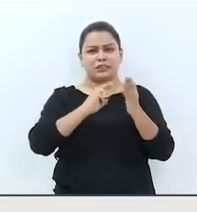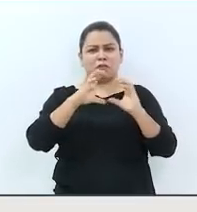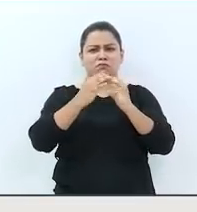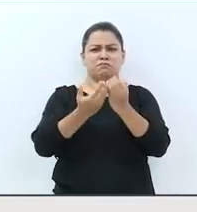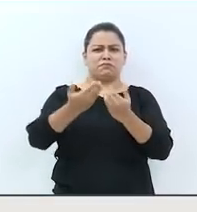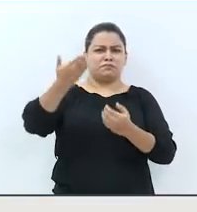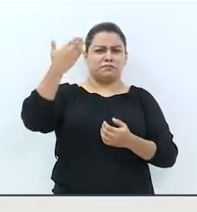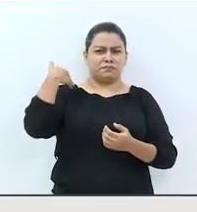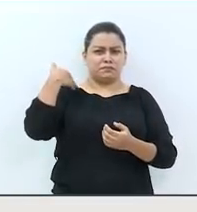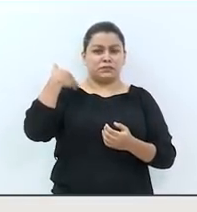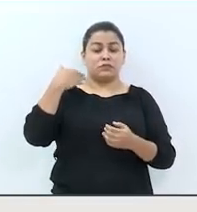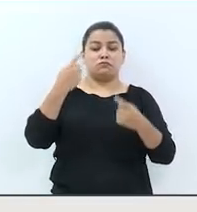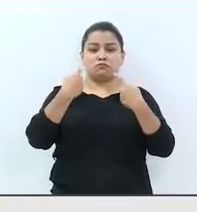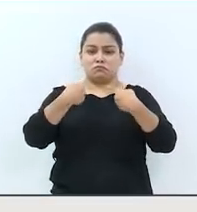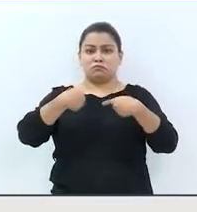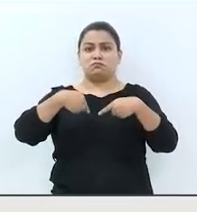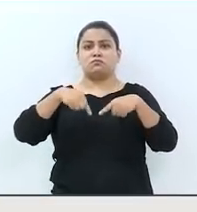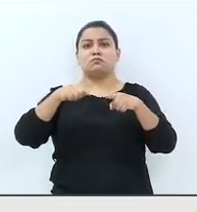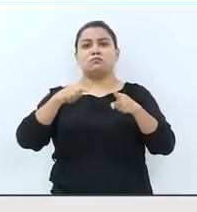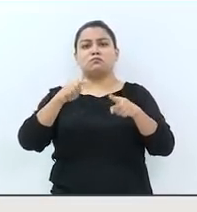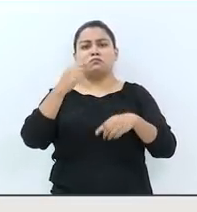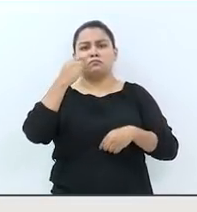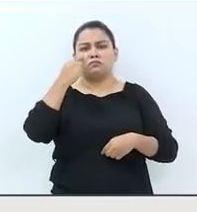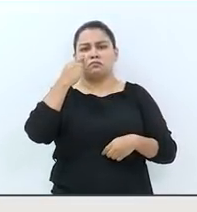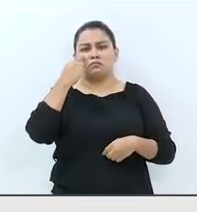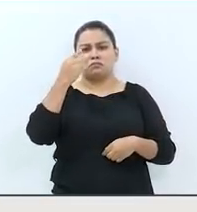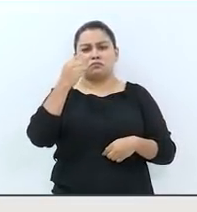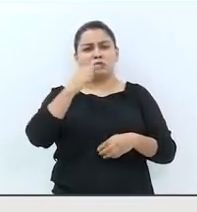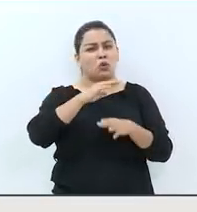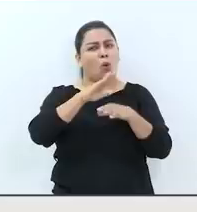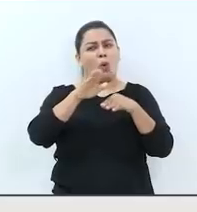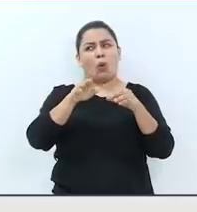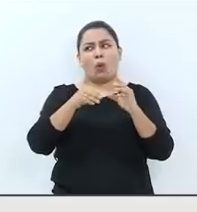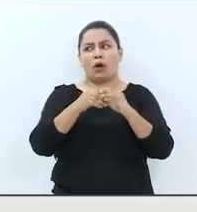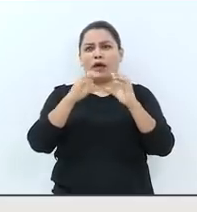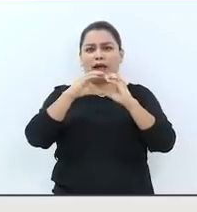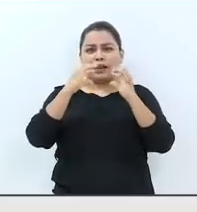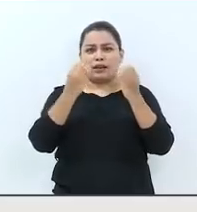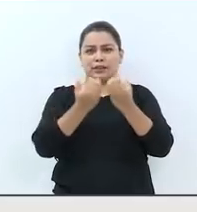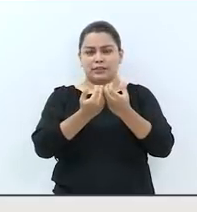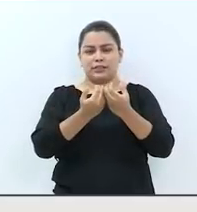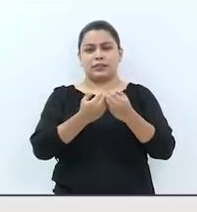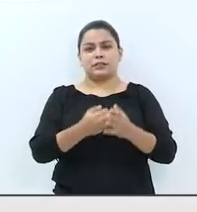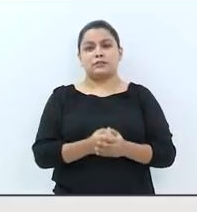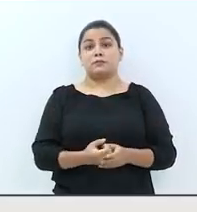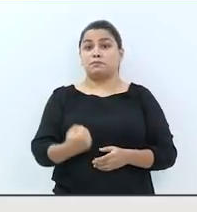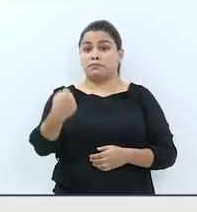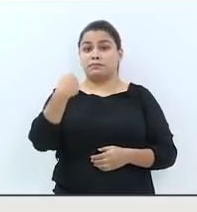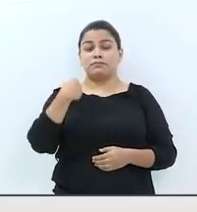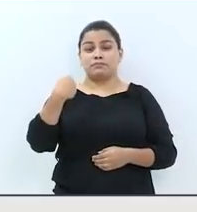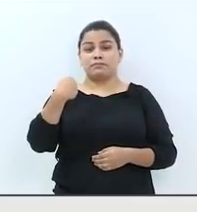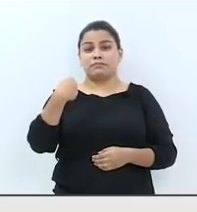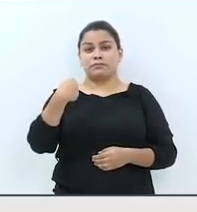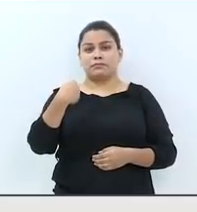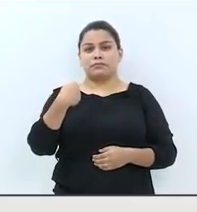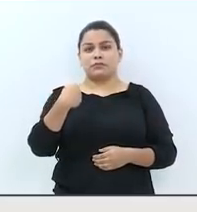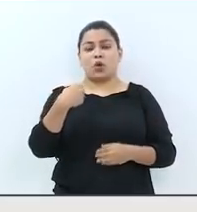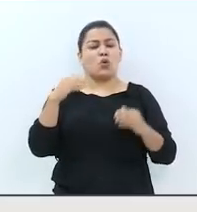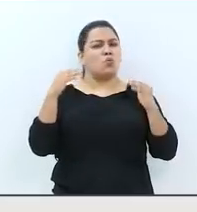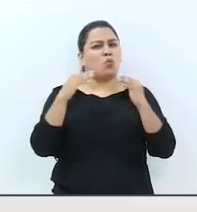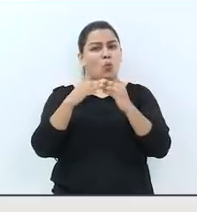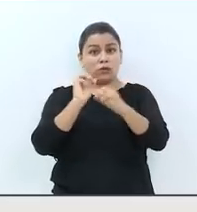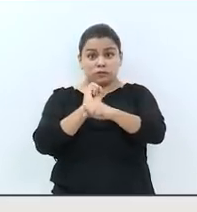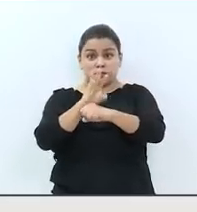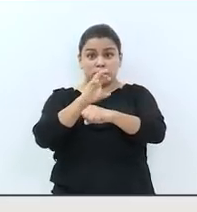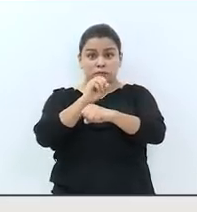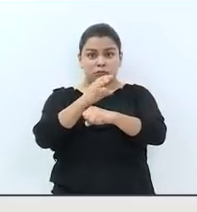sesiones anteriores y vamos a seguir destacando a lo largo de las sesiones que siguen, es importante o es incluso